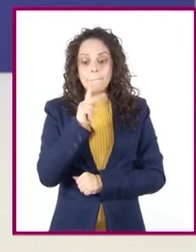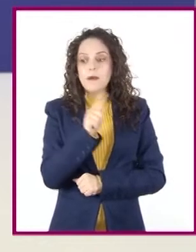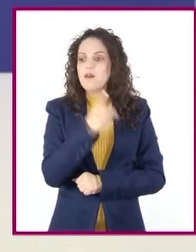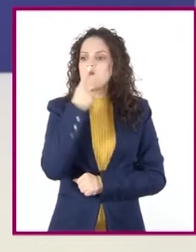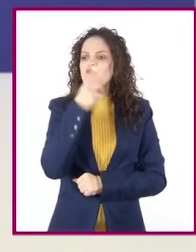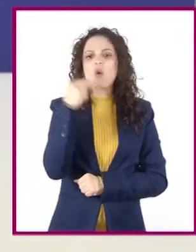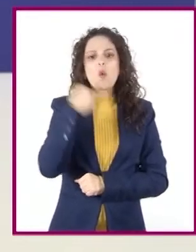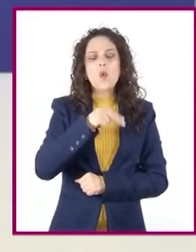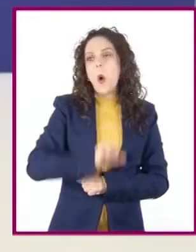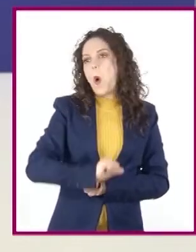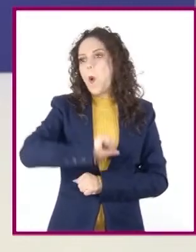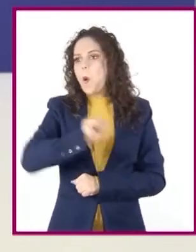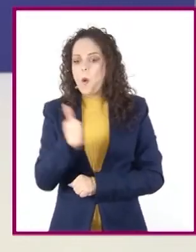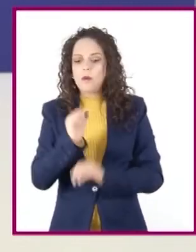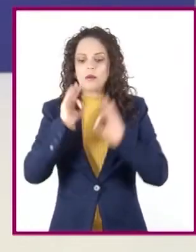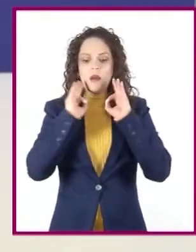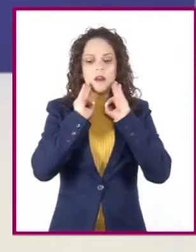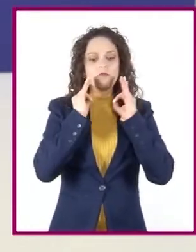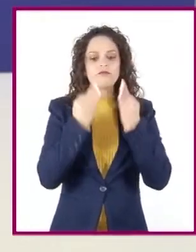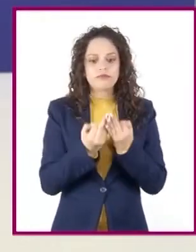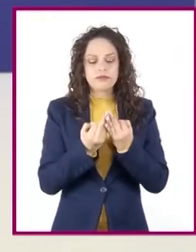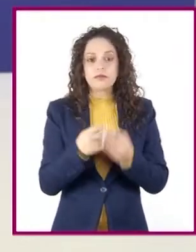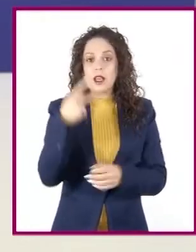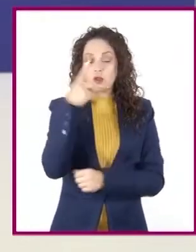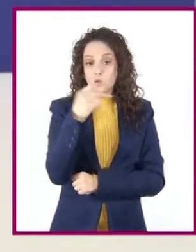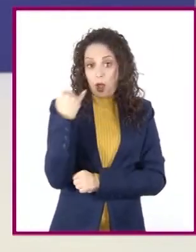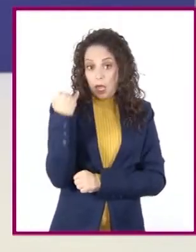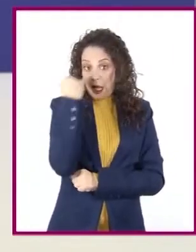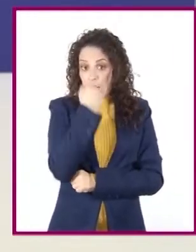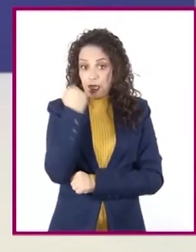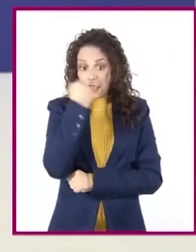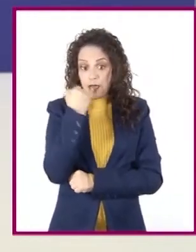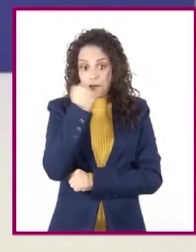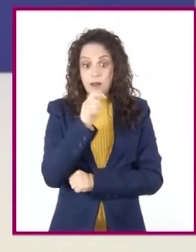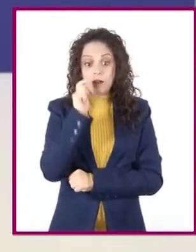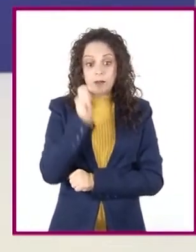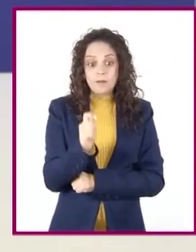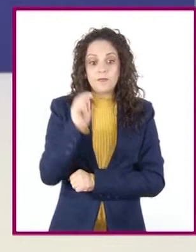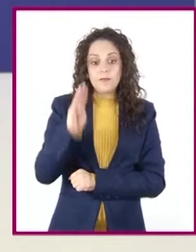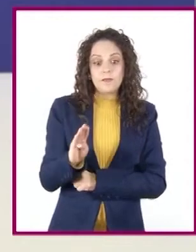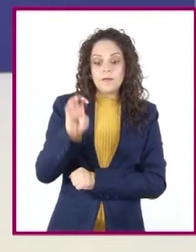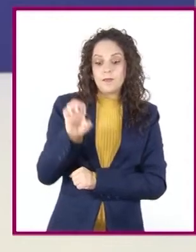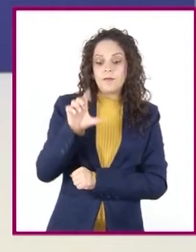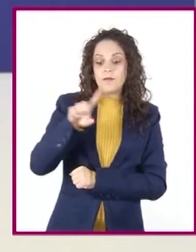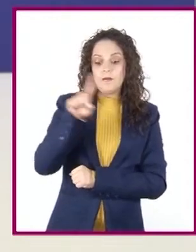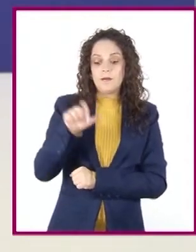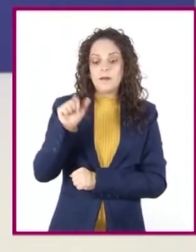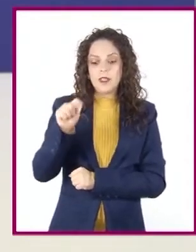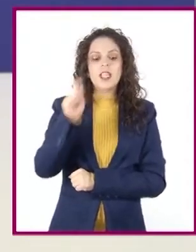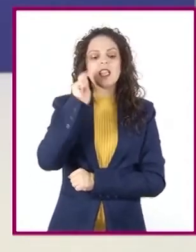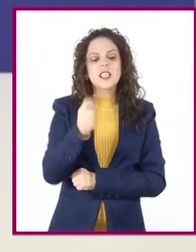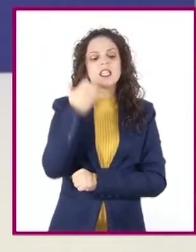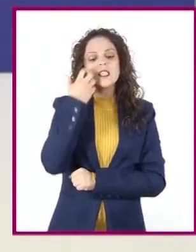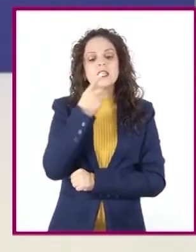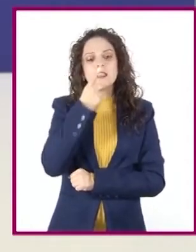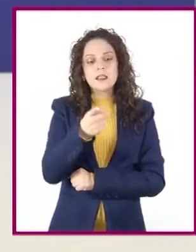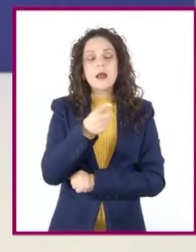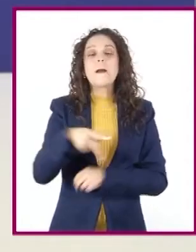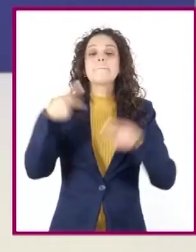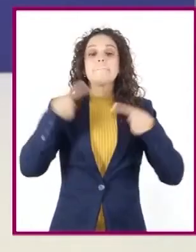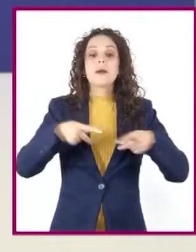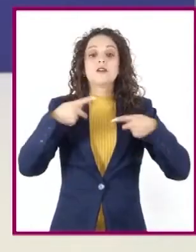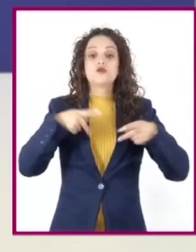otra forma. En su idioma eran Ben-Sa, que significa la gente de las